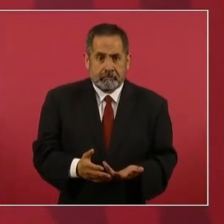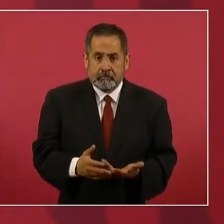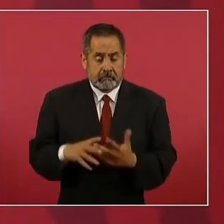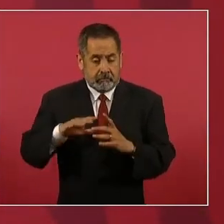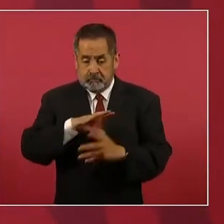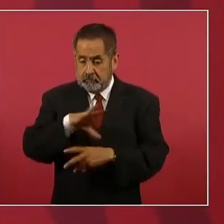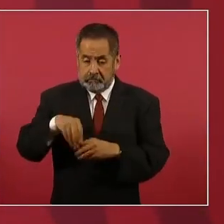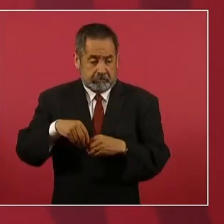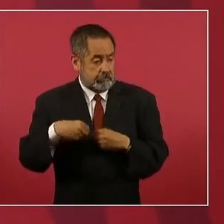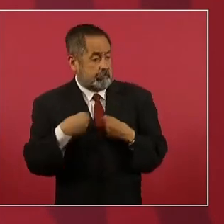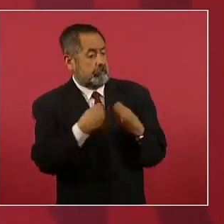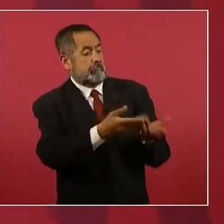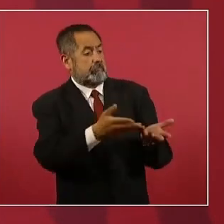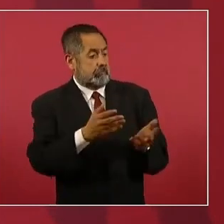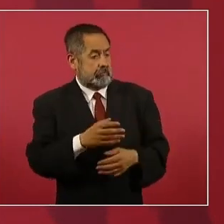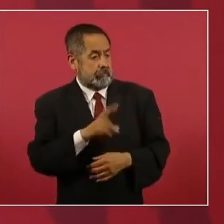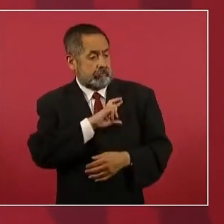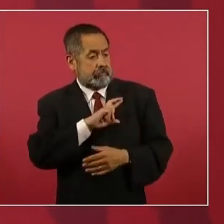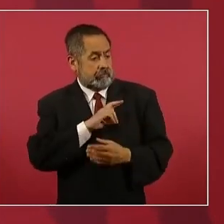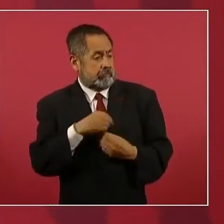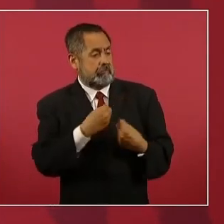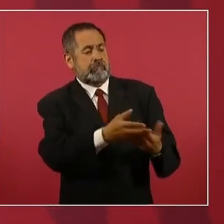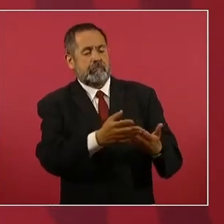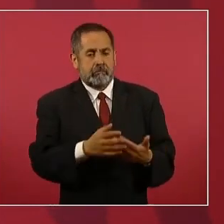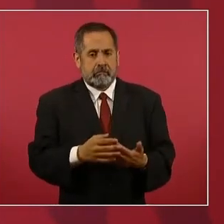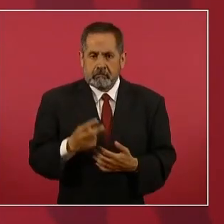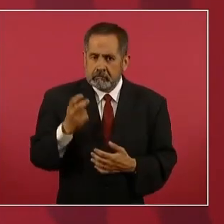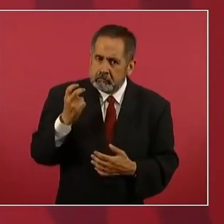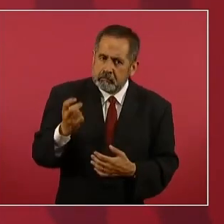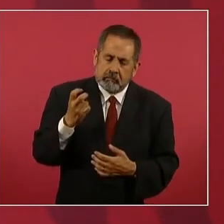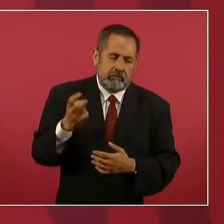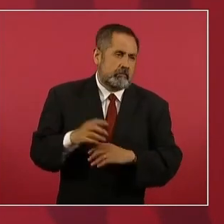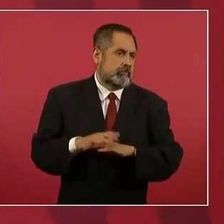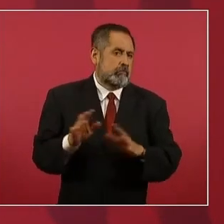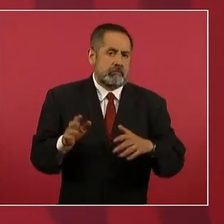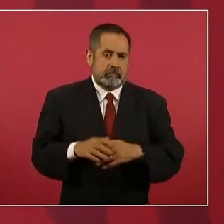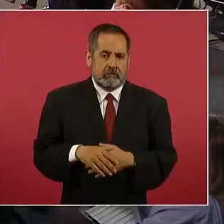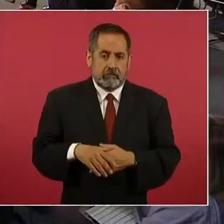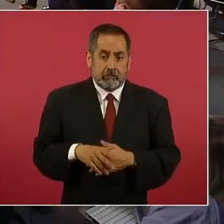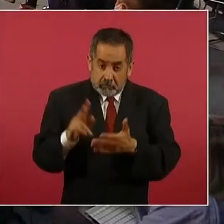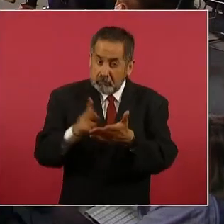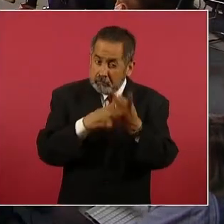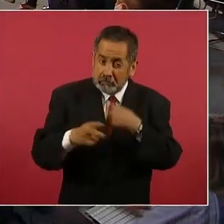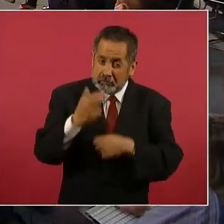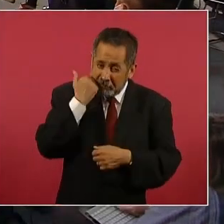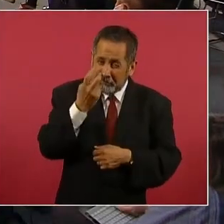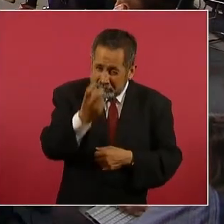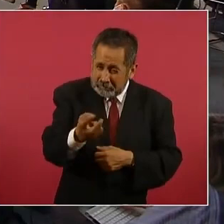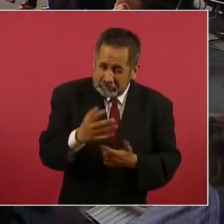Eso es lo que quieren que regrese,